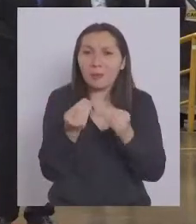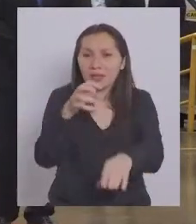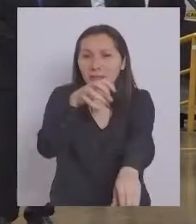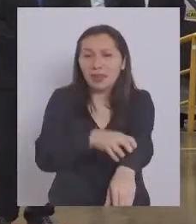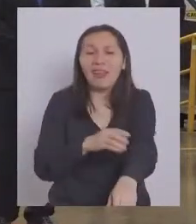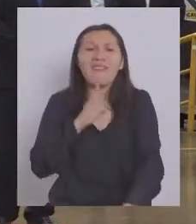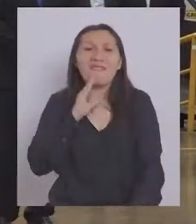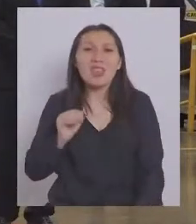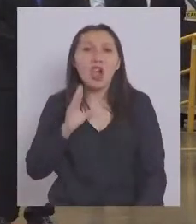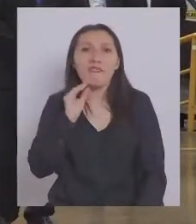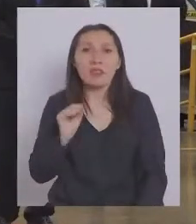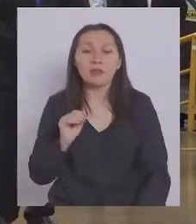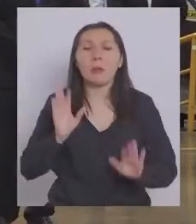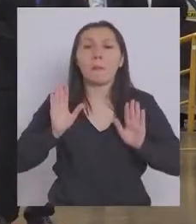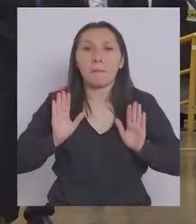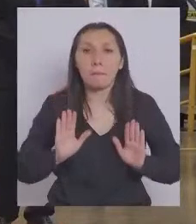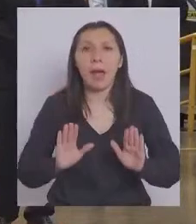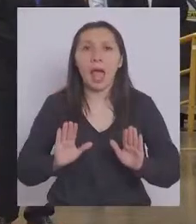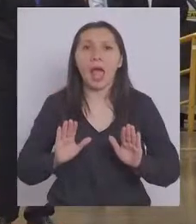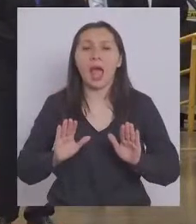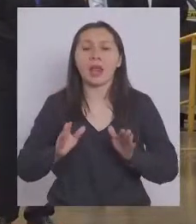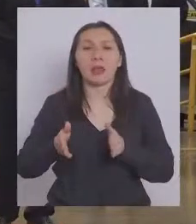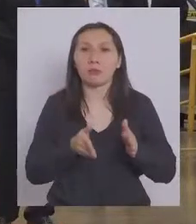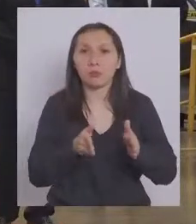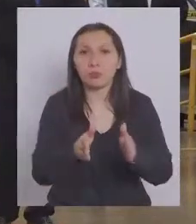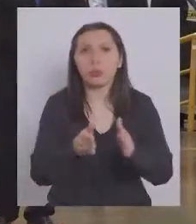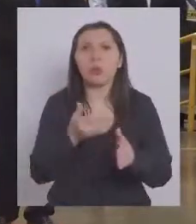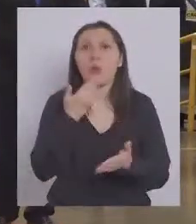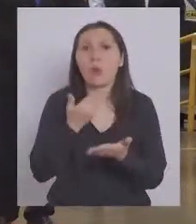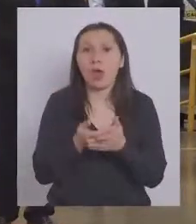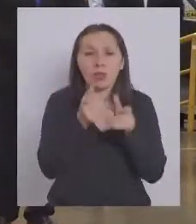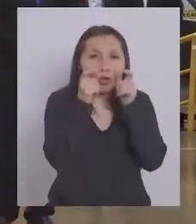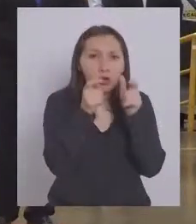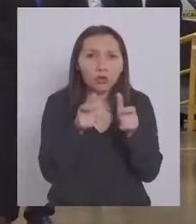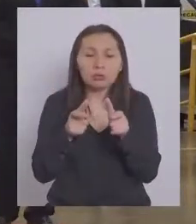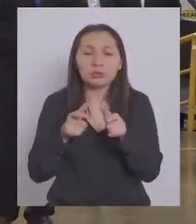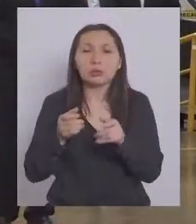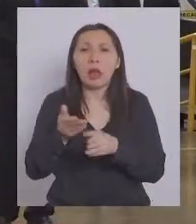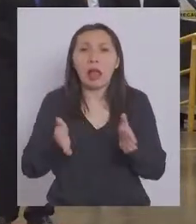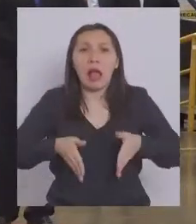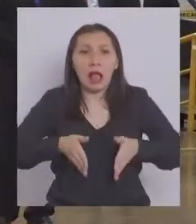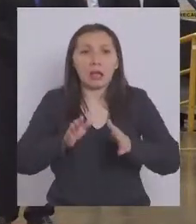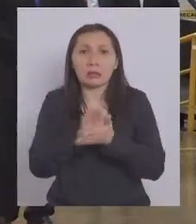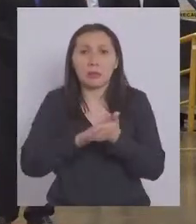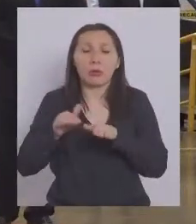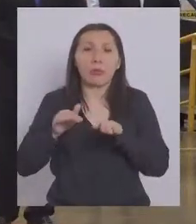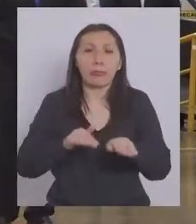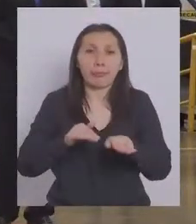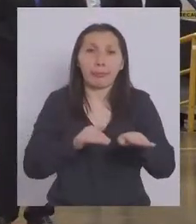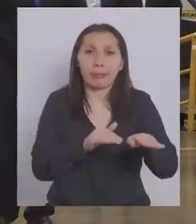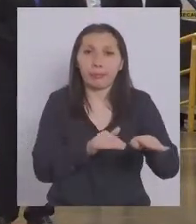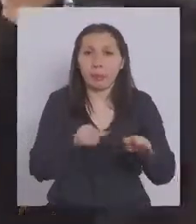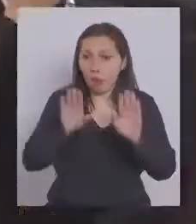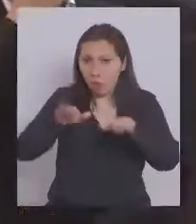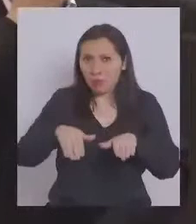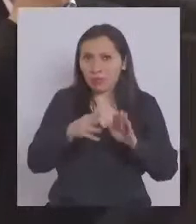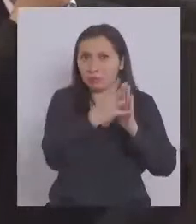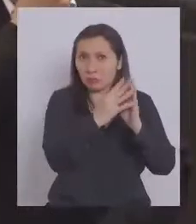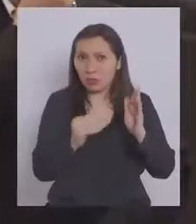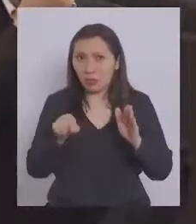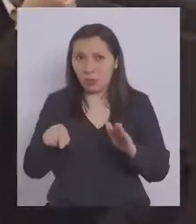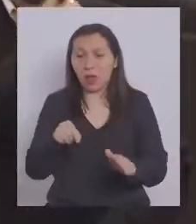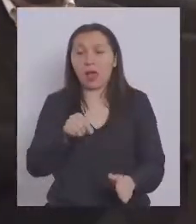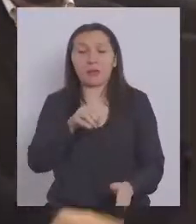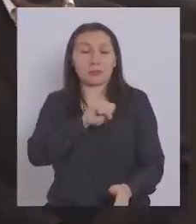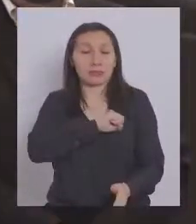del Biobío, donde prácticamente se paralizaban los corredores al hacer las fiscalizaciones. ¿Eso se va a ver también, por ejemplo, en la región metropolitana? Sí, respecto